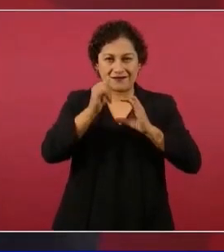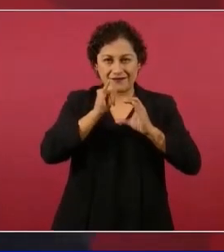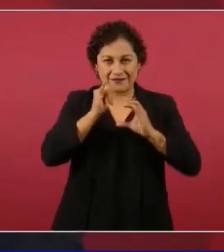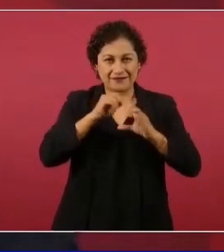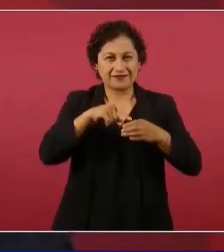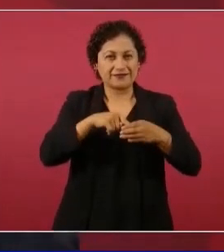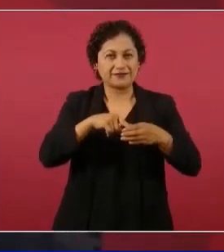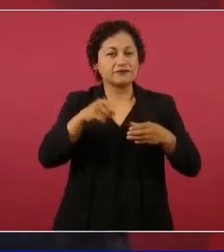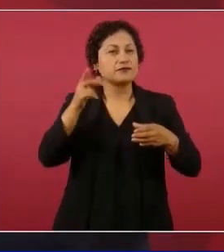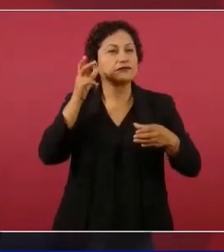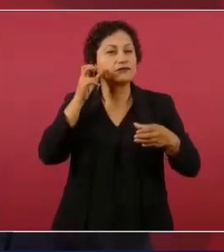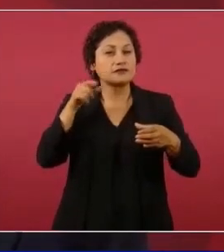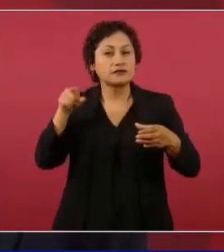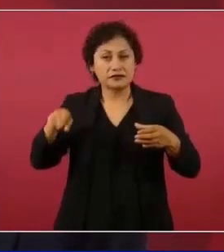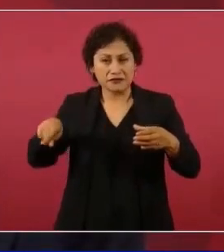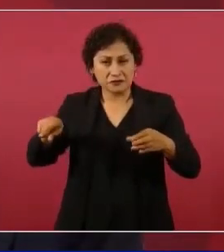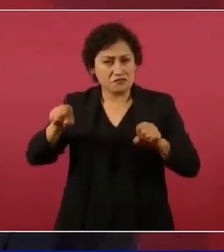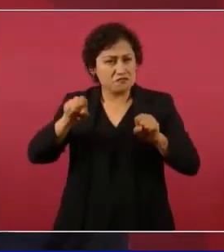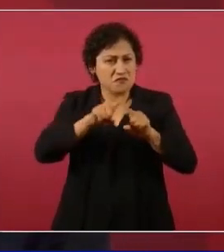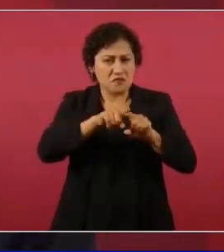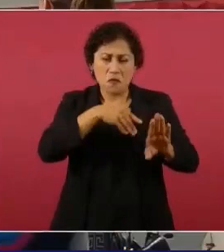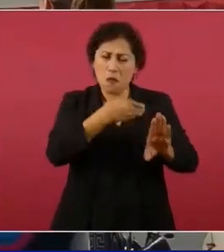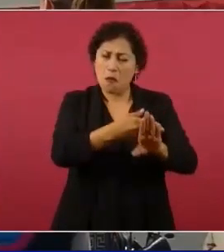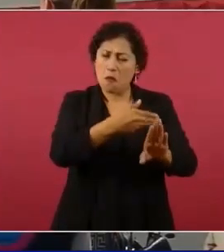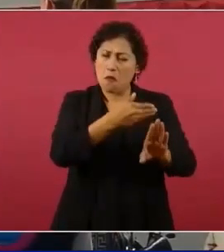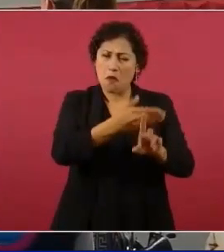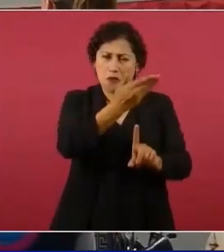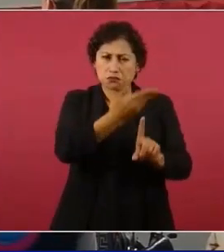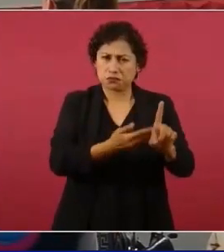Toda una campaña de desprestigio.